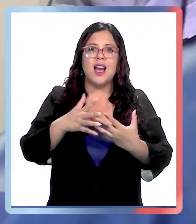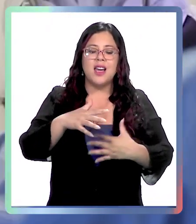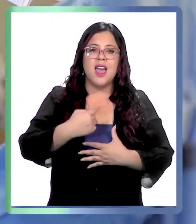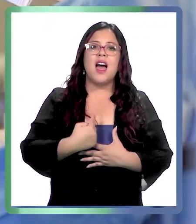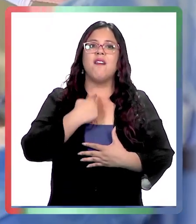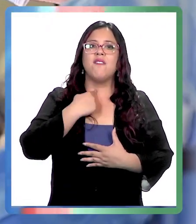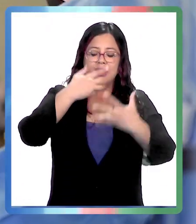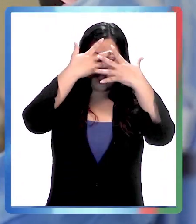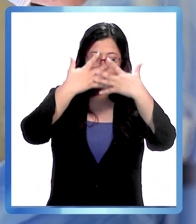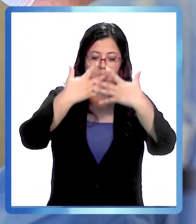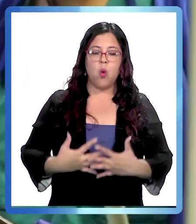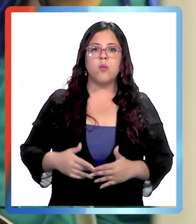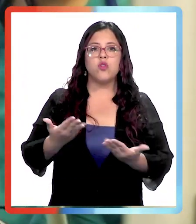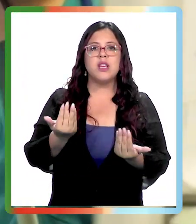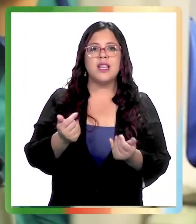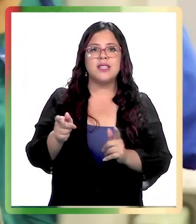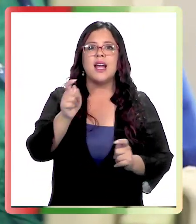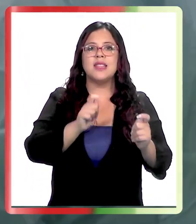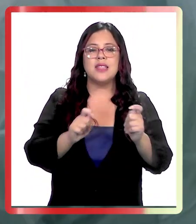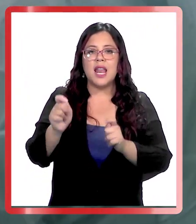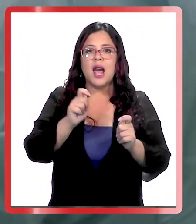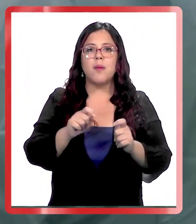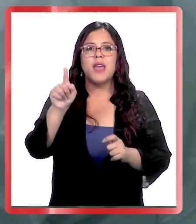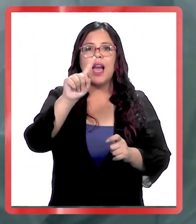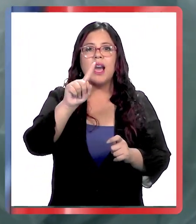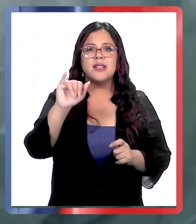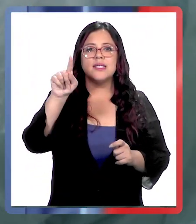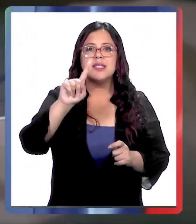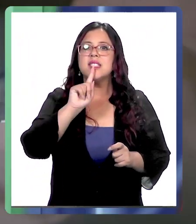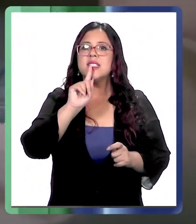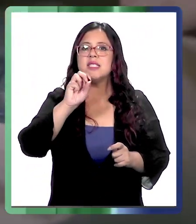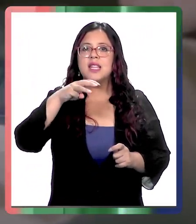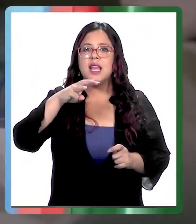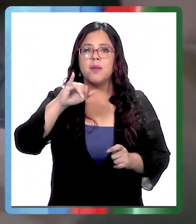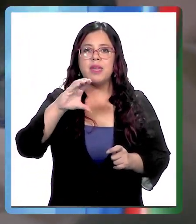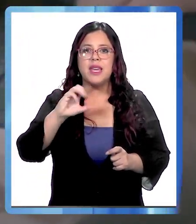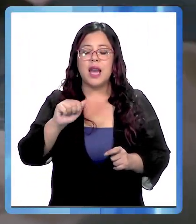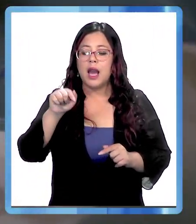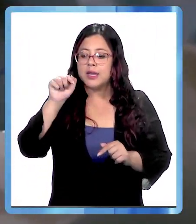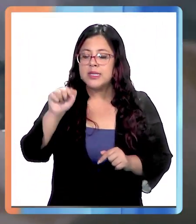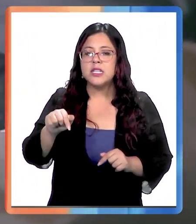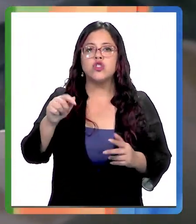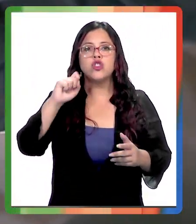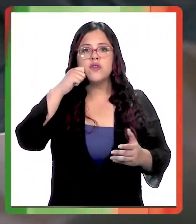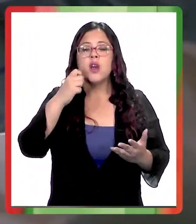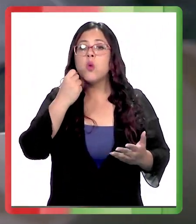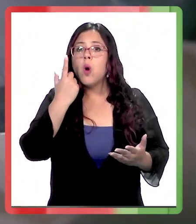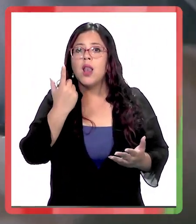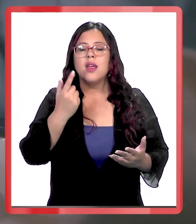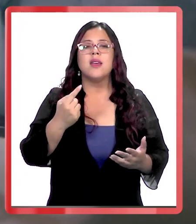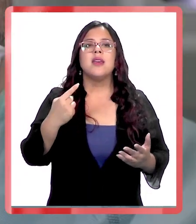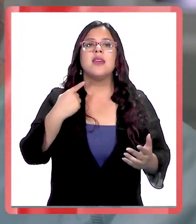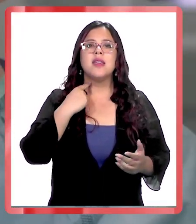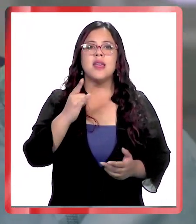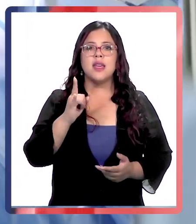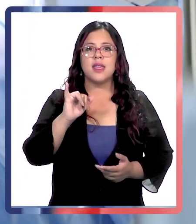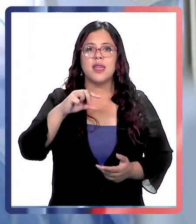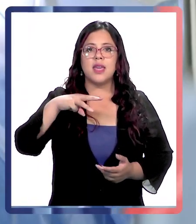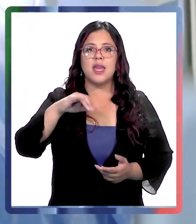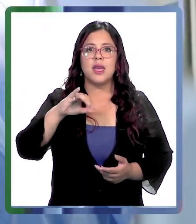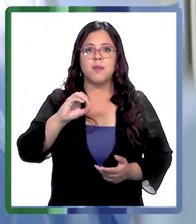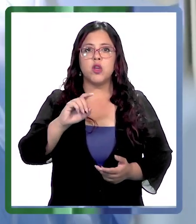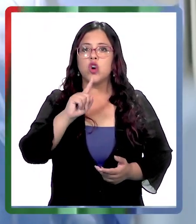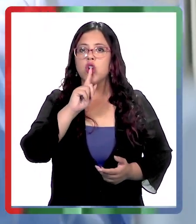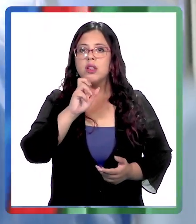enfermedad locorregional, es una enfermedad sistémica, por lo tanto requiere terapia sistémica. Y esa